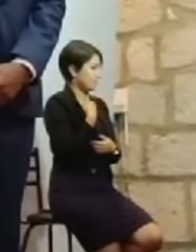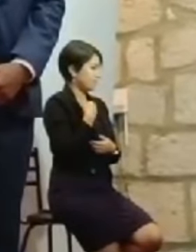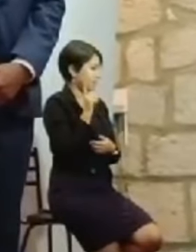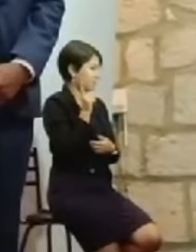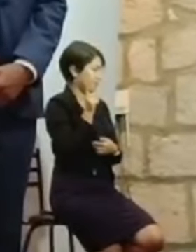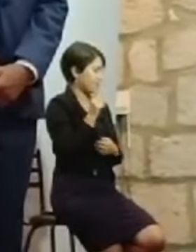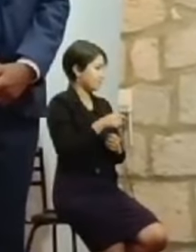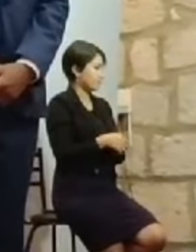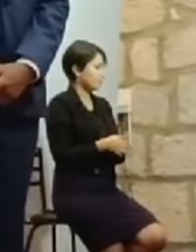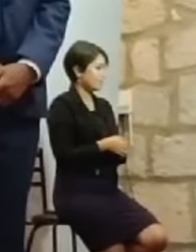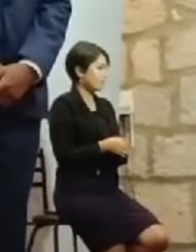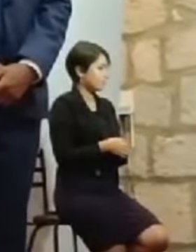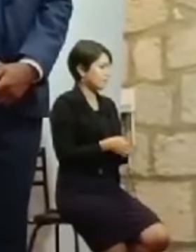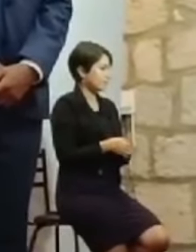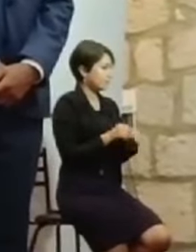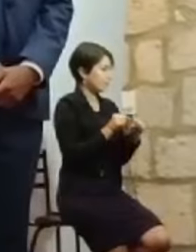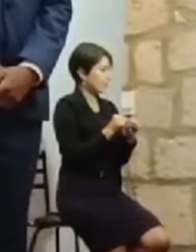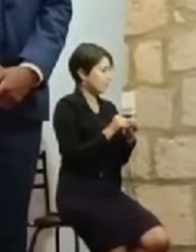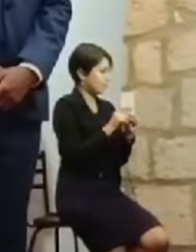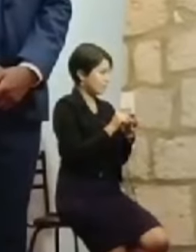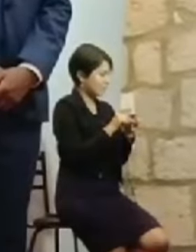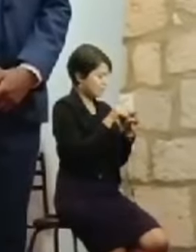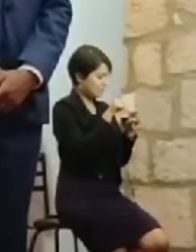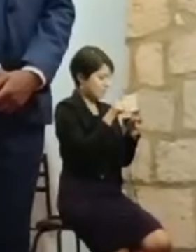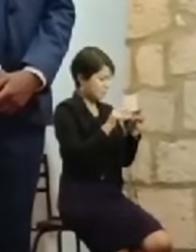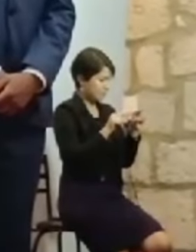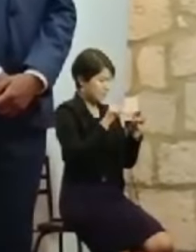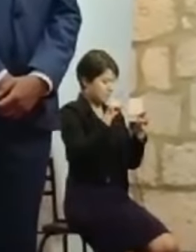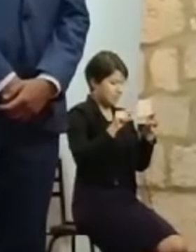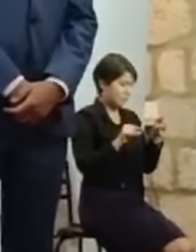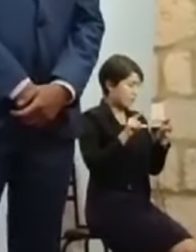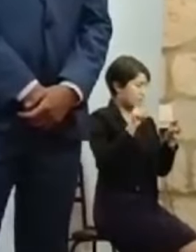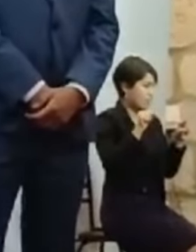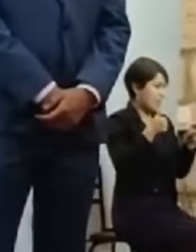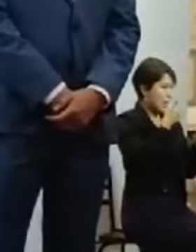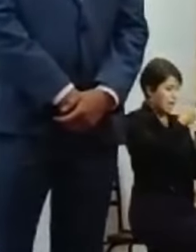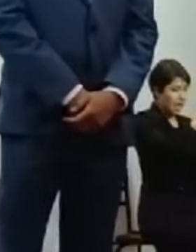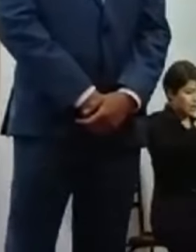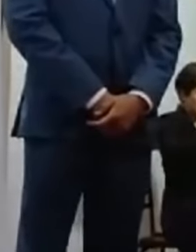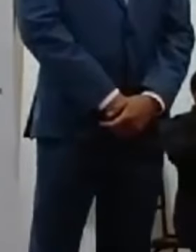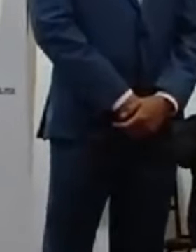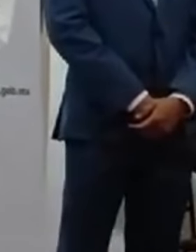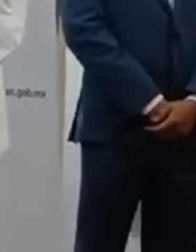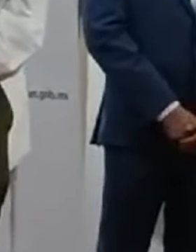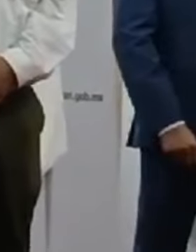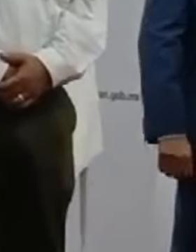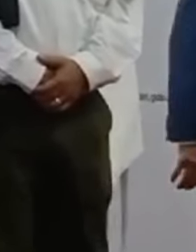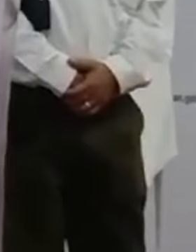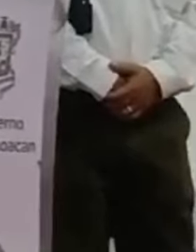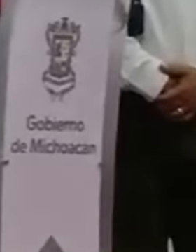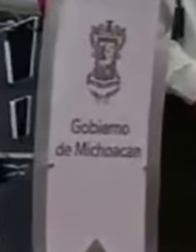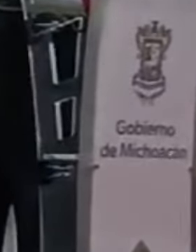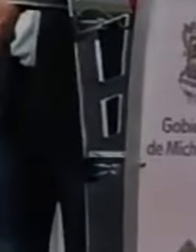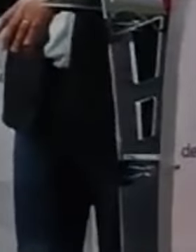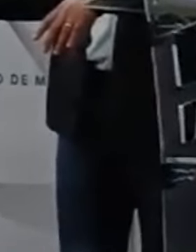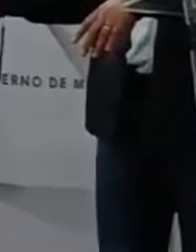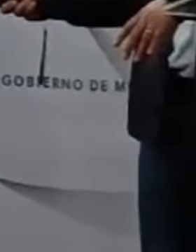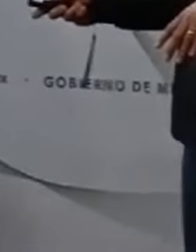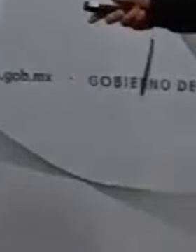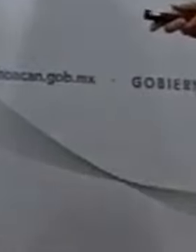este gráfica cada columna es una empaque le quitamos los nombres por